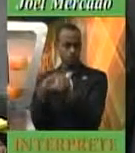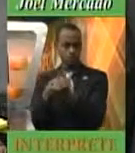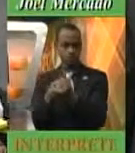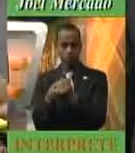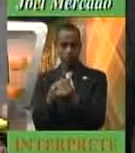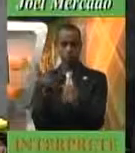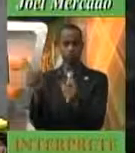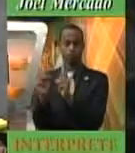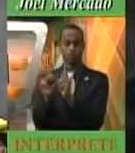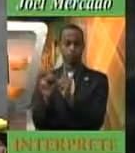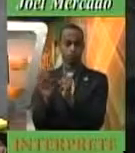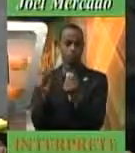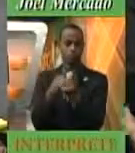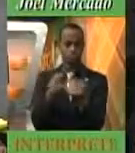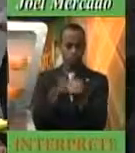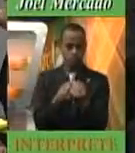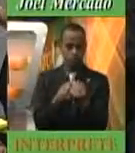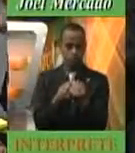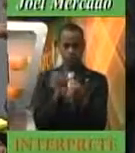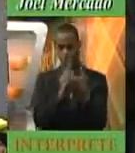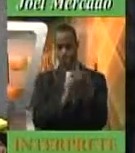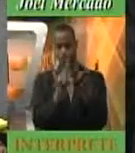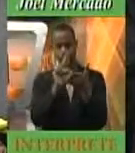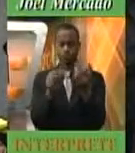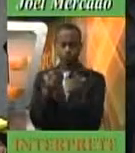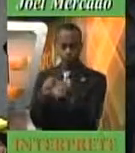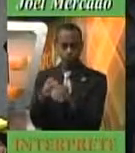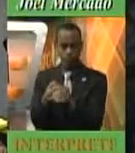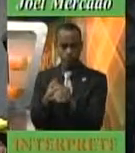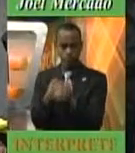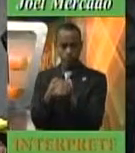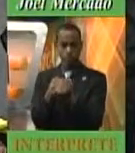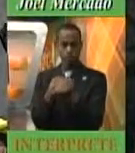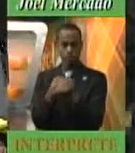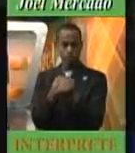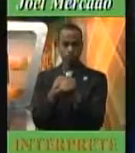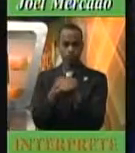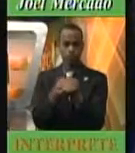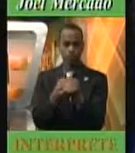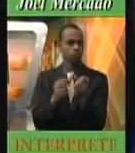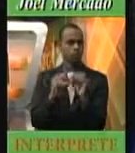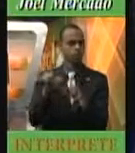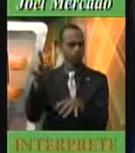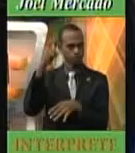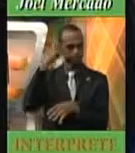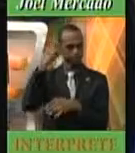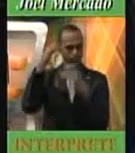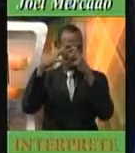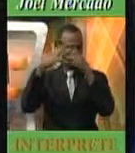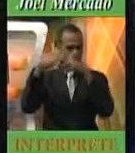compañera que lo apoya, de una universidad. Y de un cerebro privilegiado.